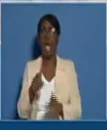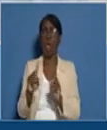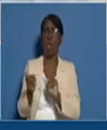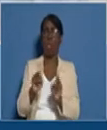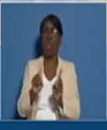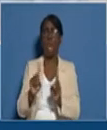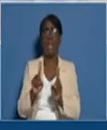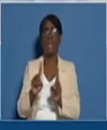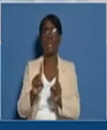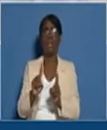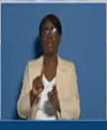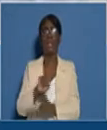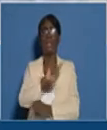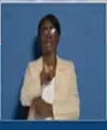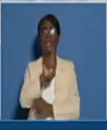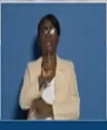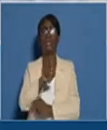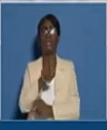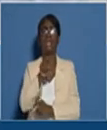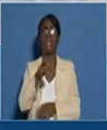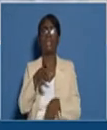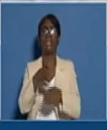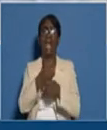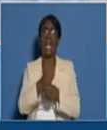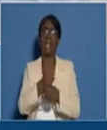las consultas más frecuentes que se hacen.